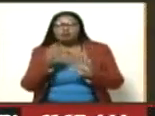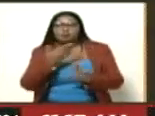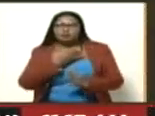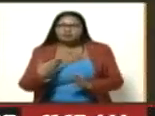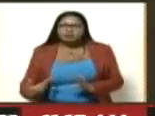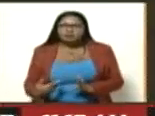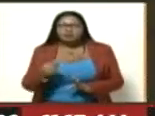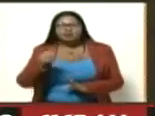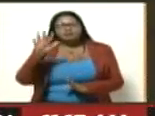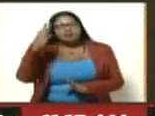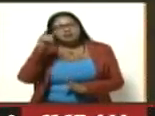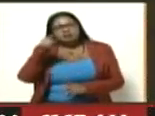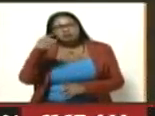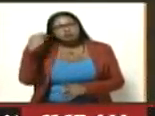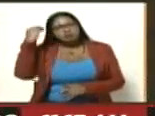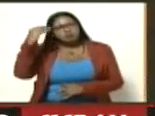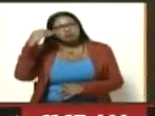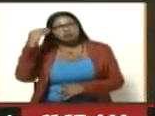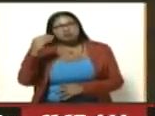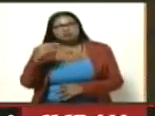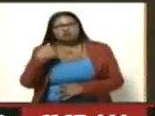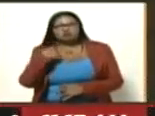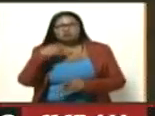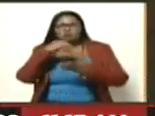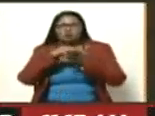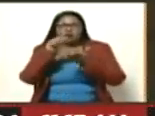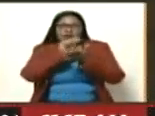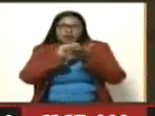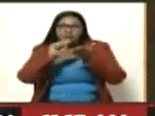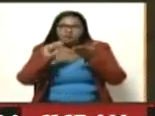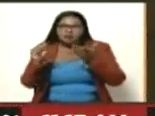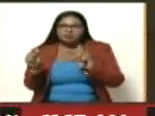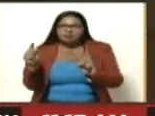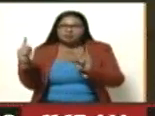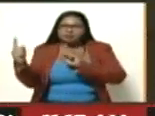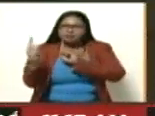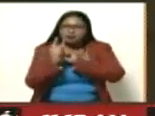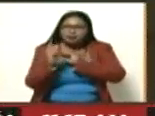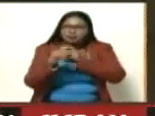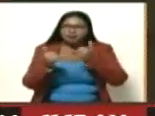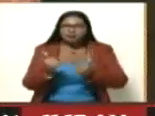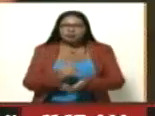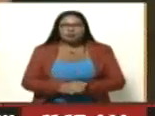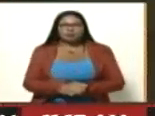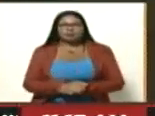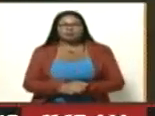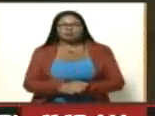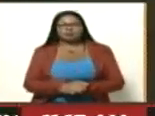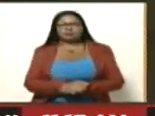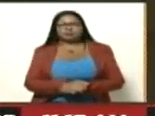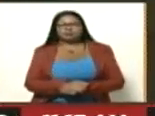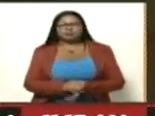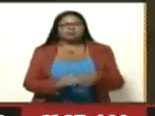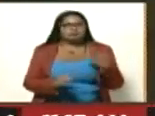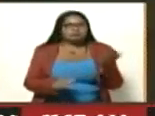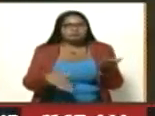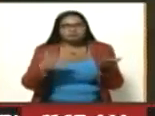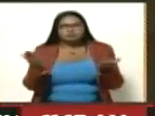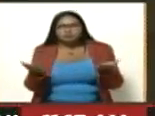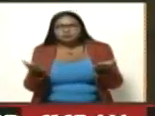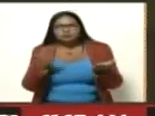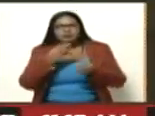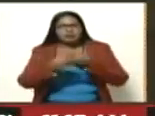presidente, ¿qué le parece si en vez de yo ponerme a escribir directamente, bien sea Patricia o Ernesto, me hacen